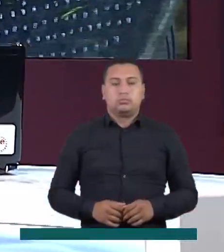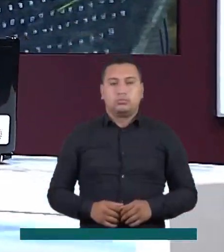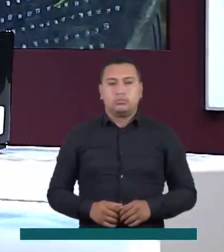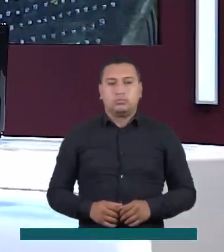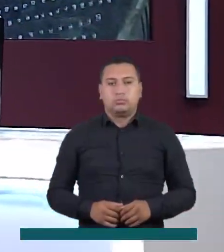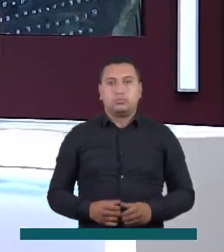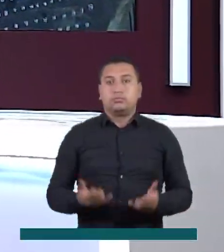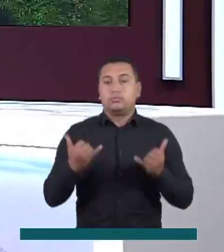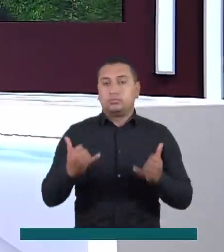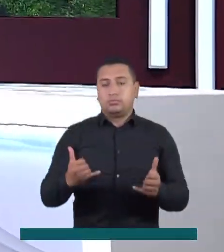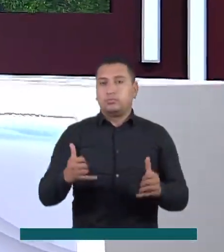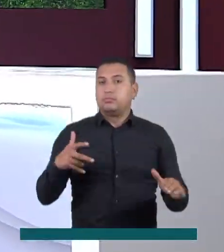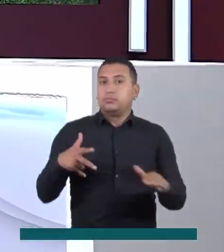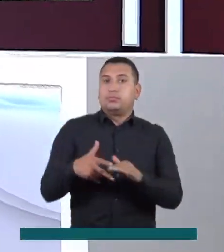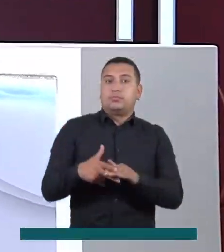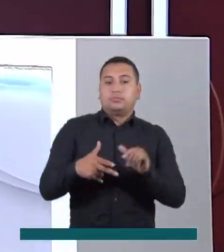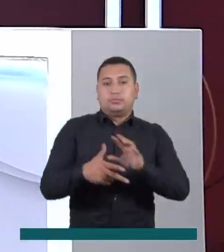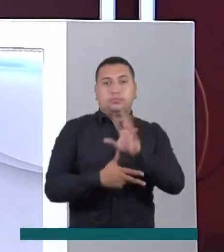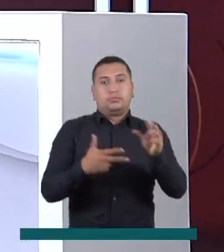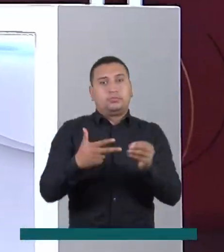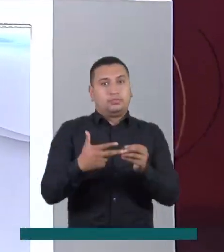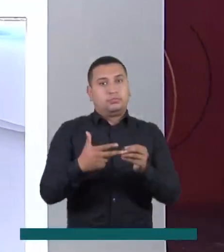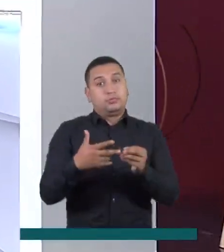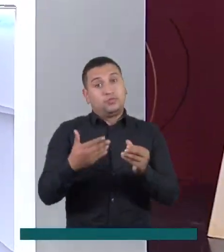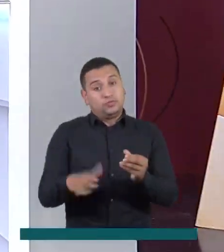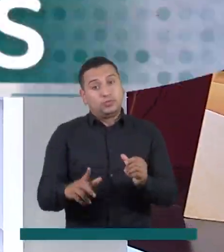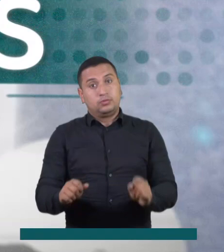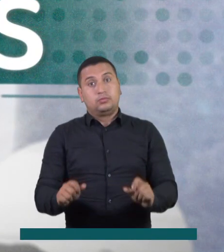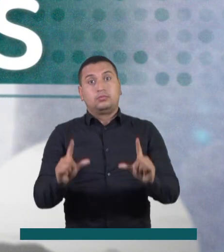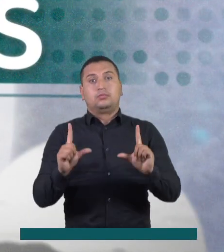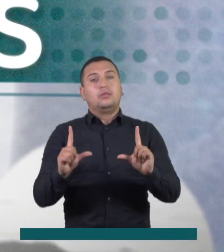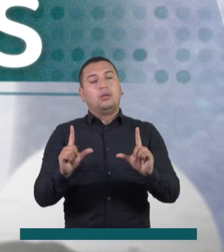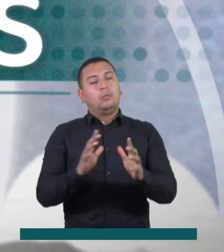Es momento de hacer una nueva pausa y cuando regresemos, esperen.